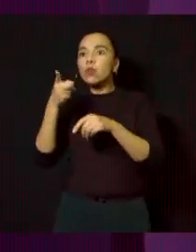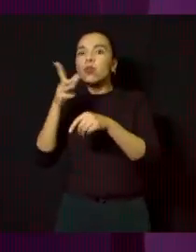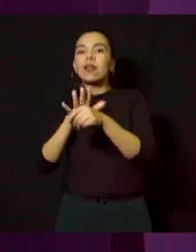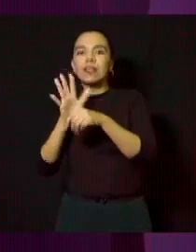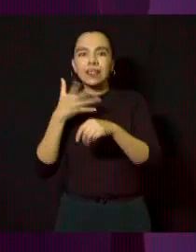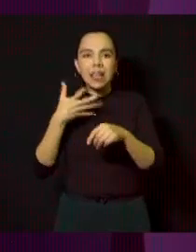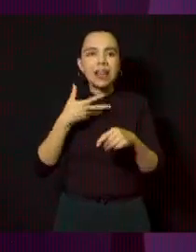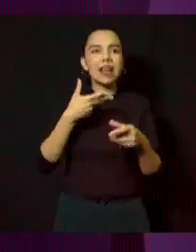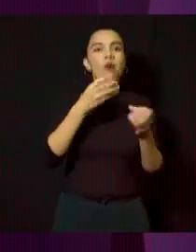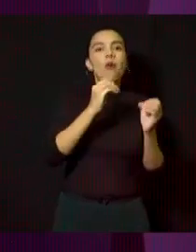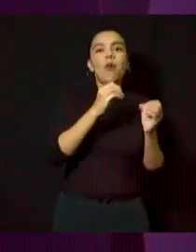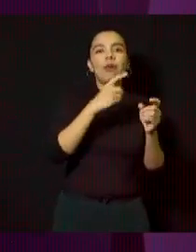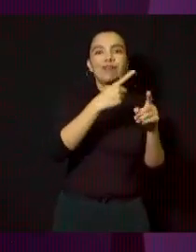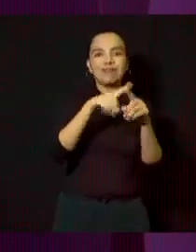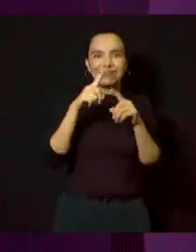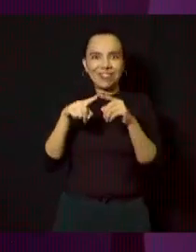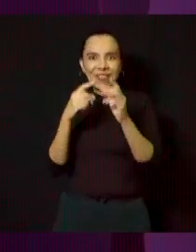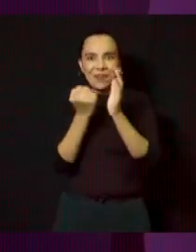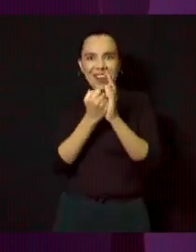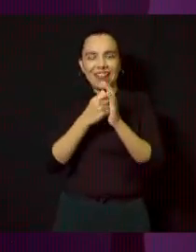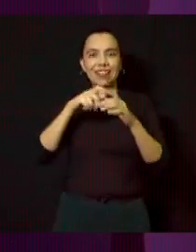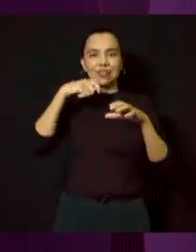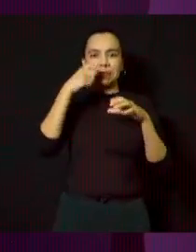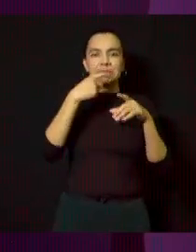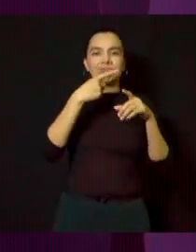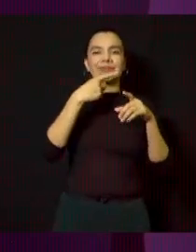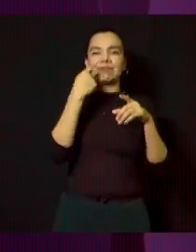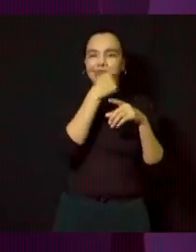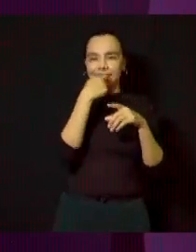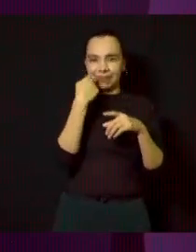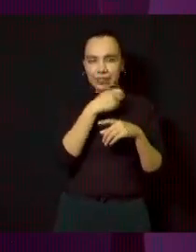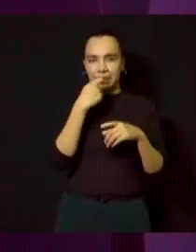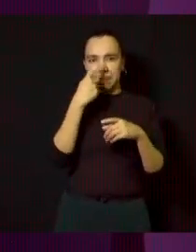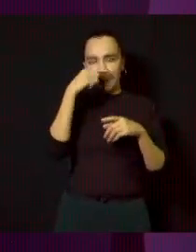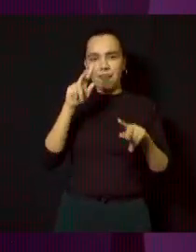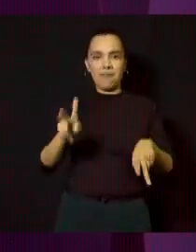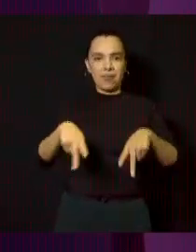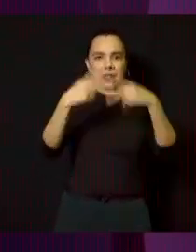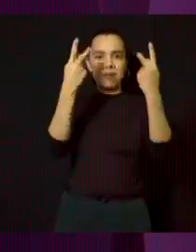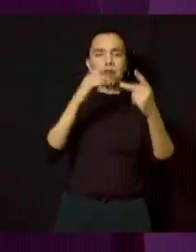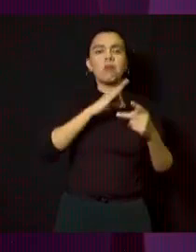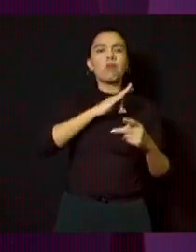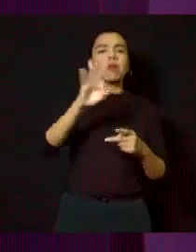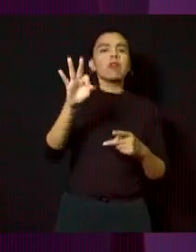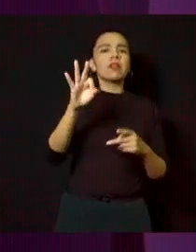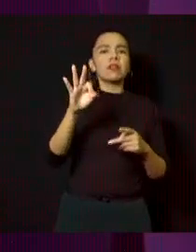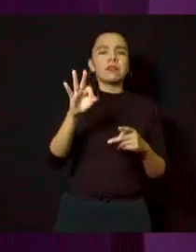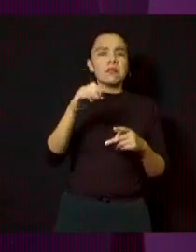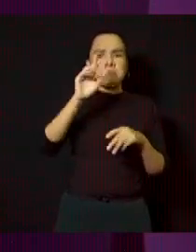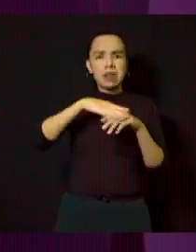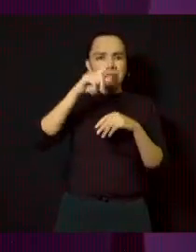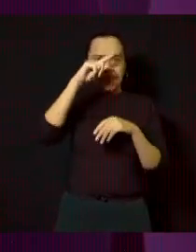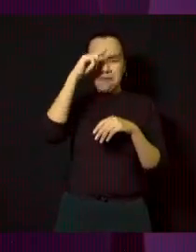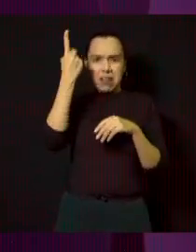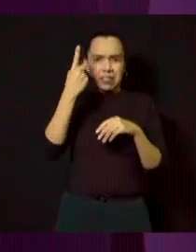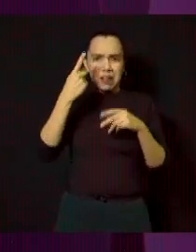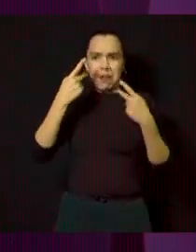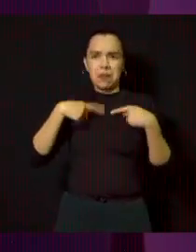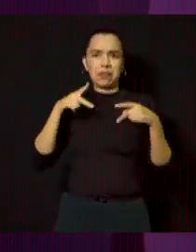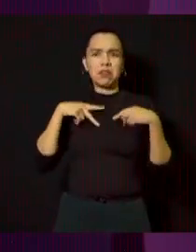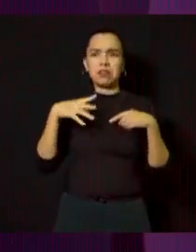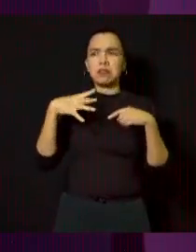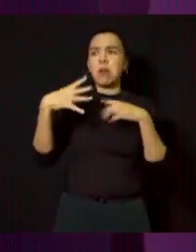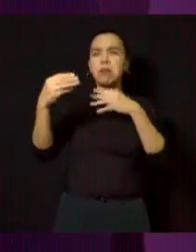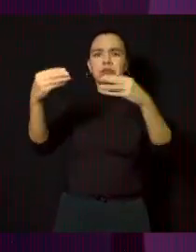cartera, y de alguna forma el desplazamiento de producto que hablábamos de este menudeo puede llegar más sencillo a más personas, desde mi punto de vista,